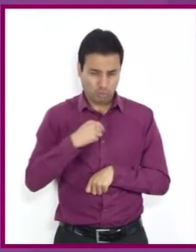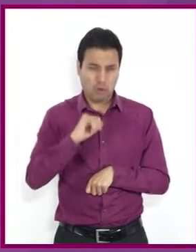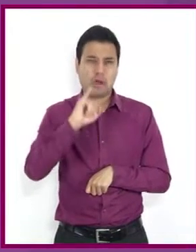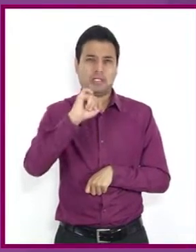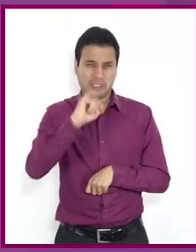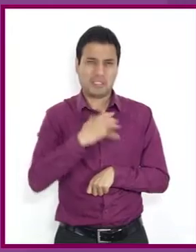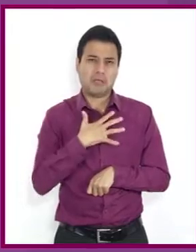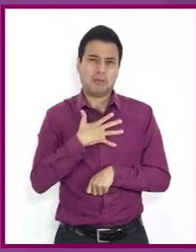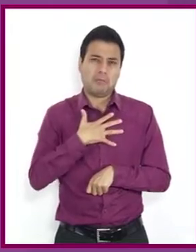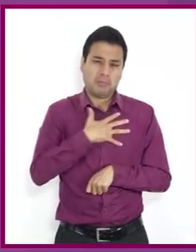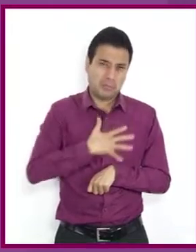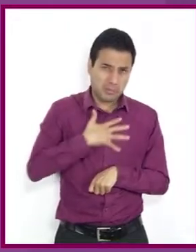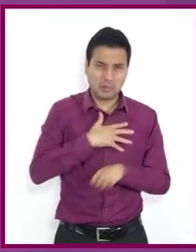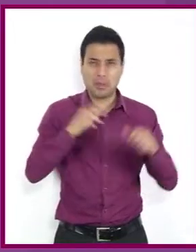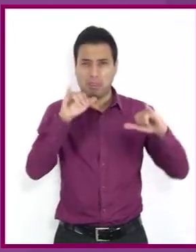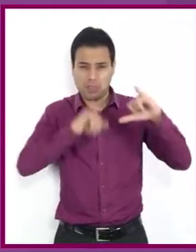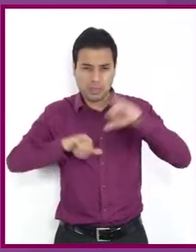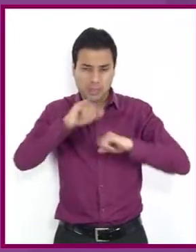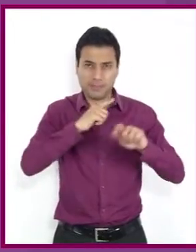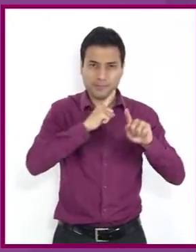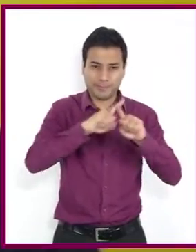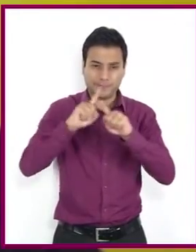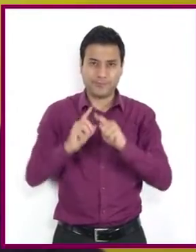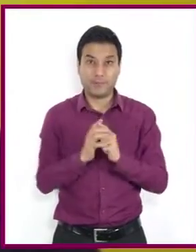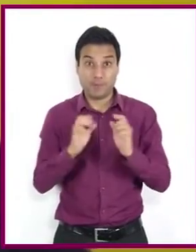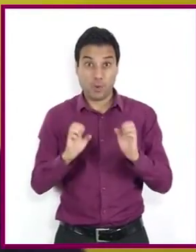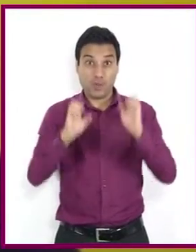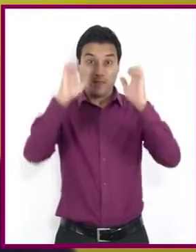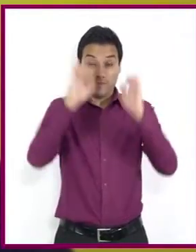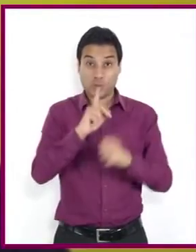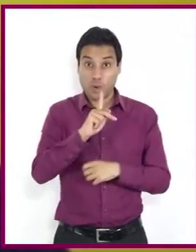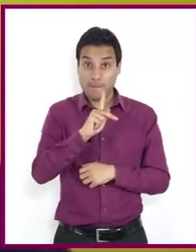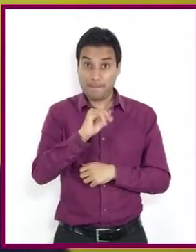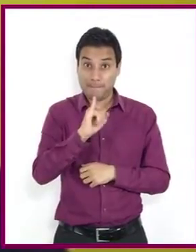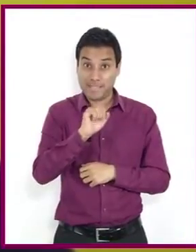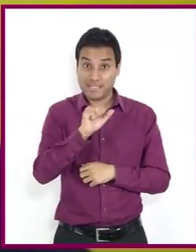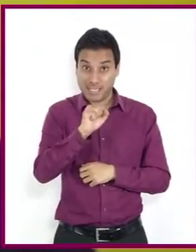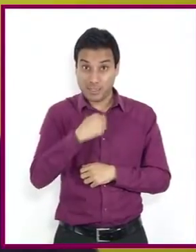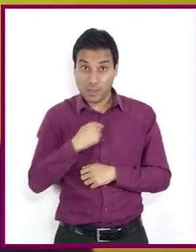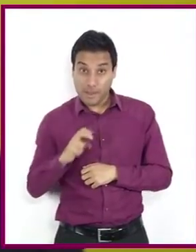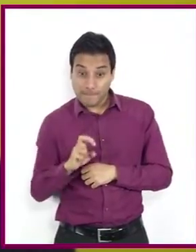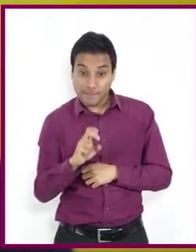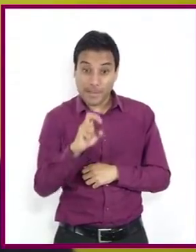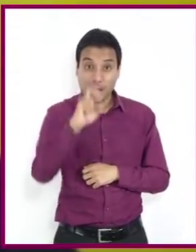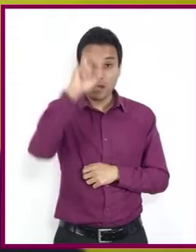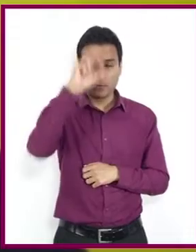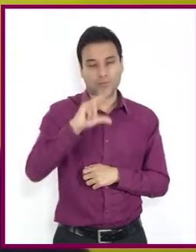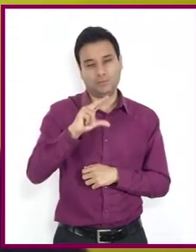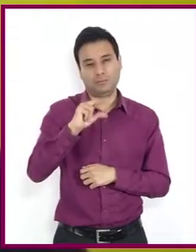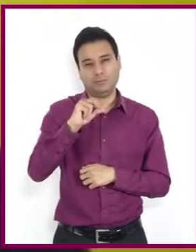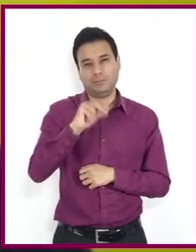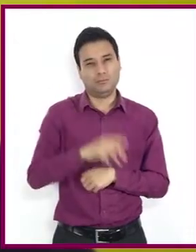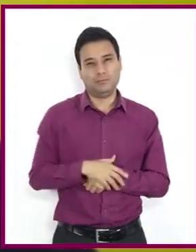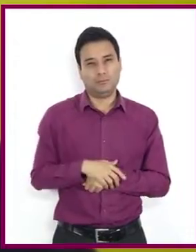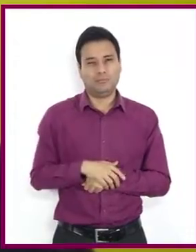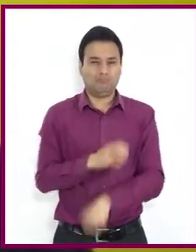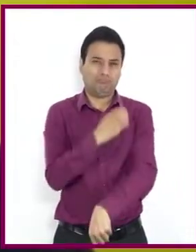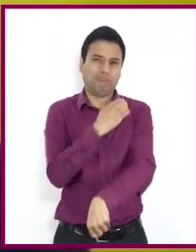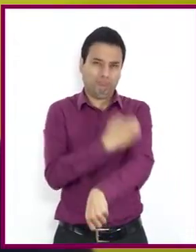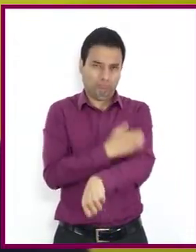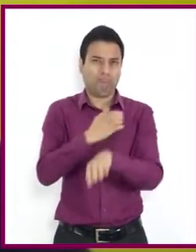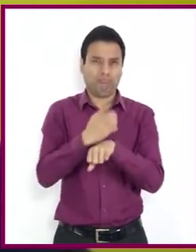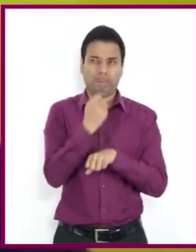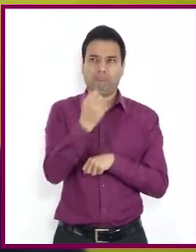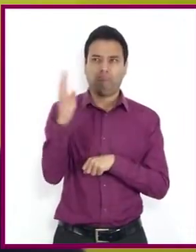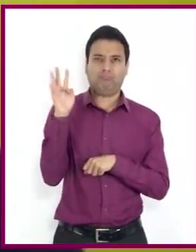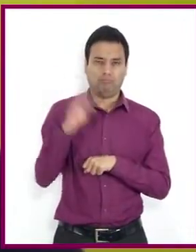esperimenti, pero nunca en la Torre de Pisa. Junto con algunos compañeros, desde una ventana bastante alta de nuestra